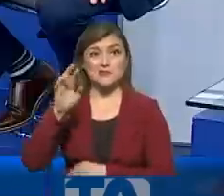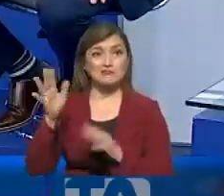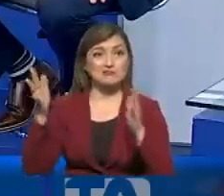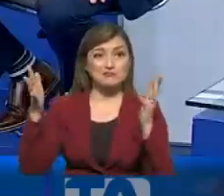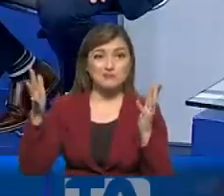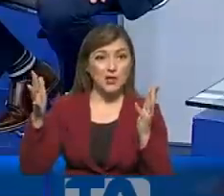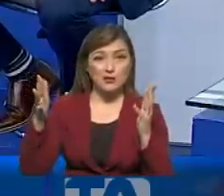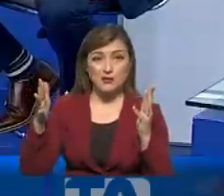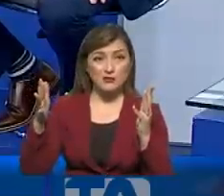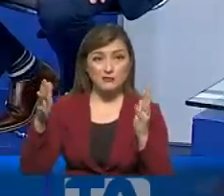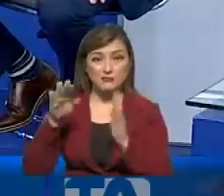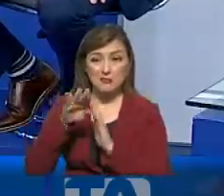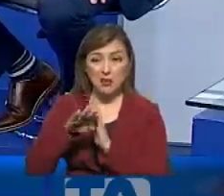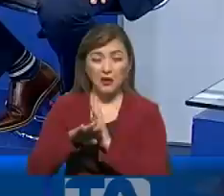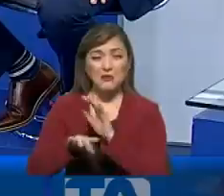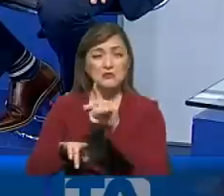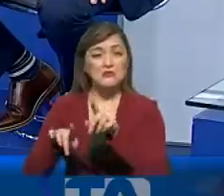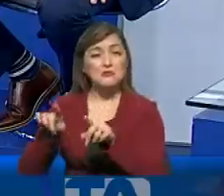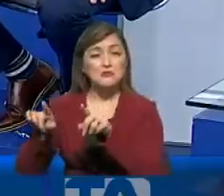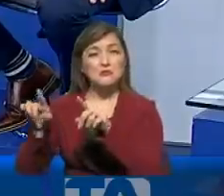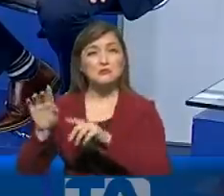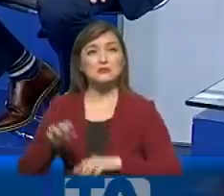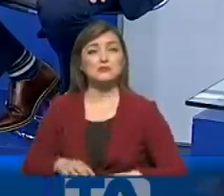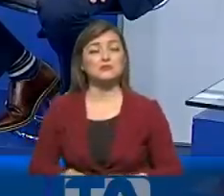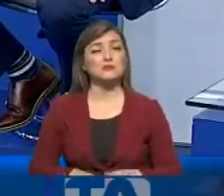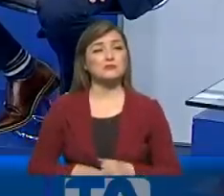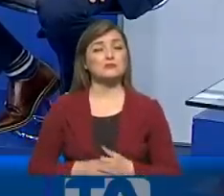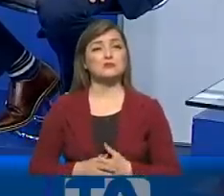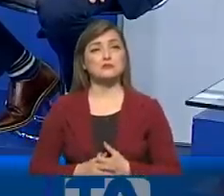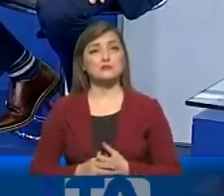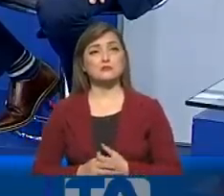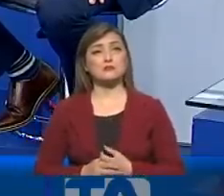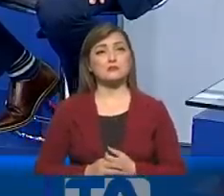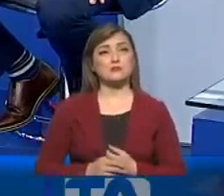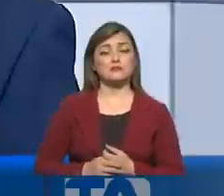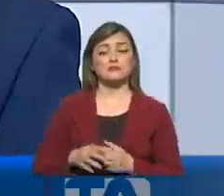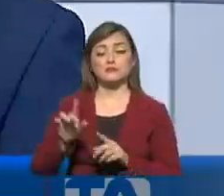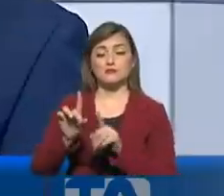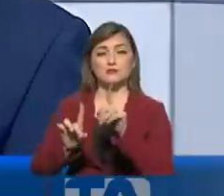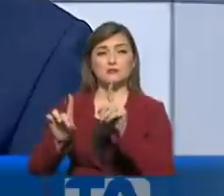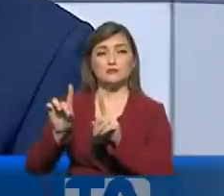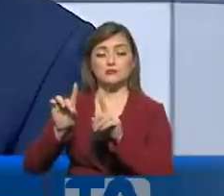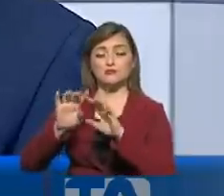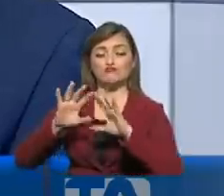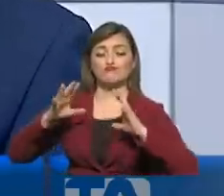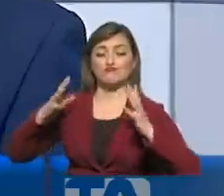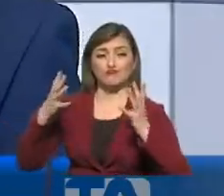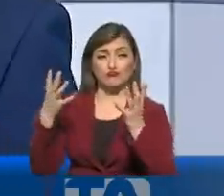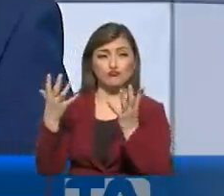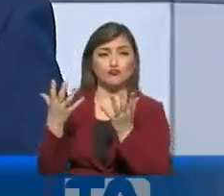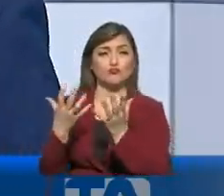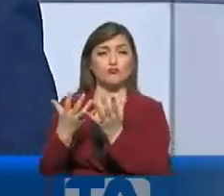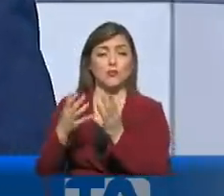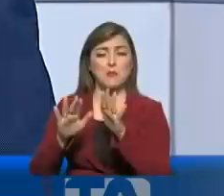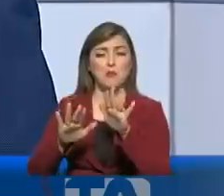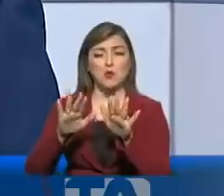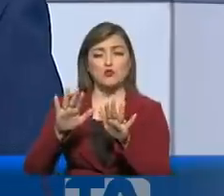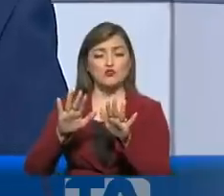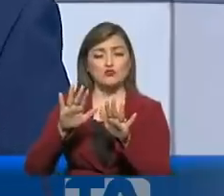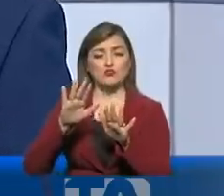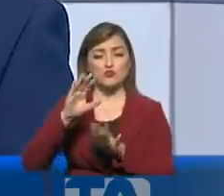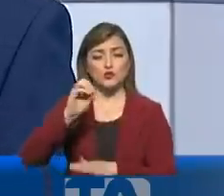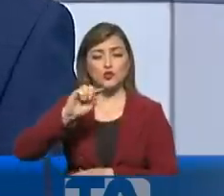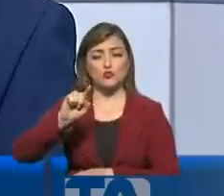ejemplo. De estos, de los que ya se han diagnosticado, mundialmente se ha reportado aproximadamente entre